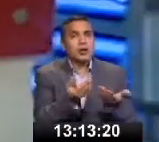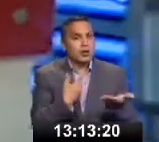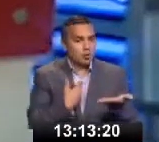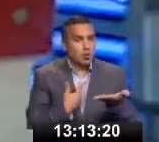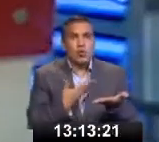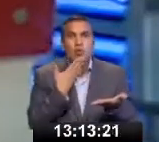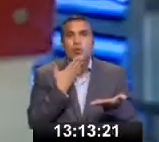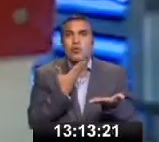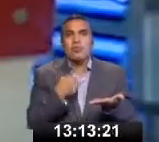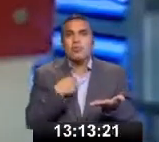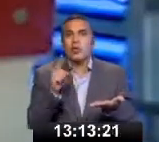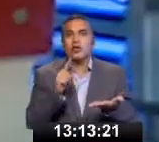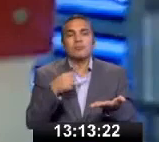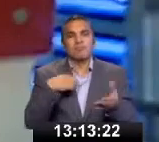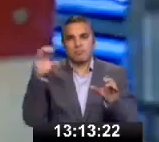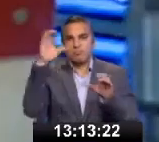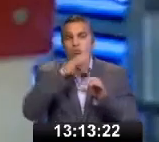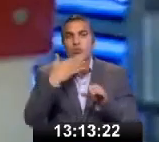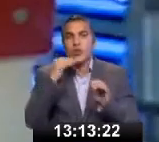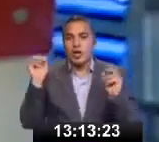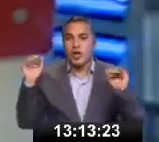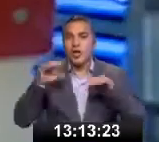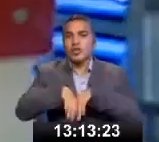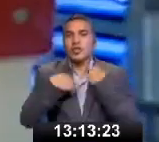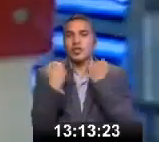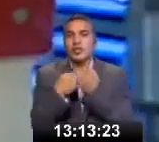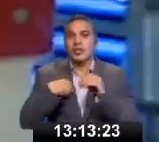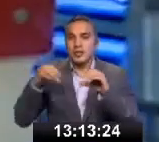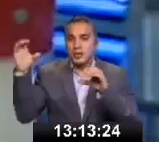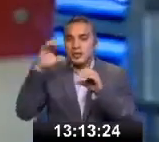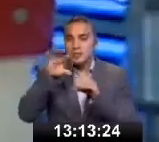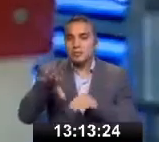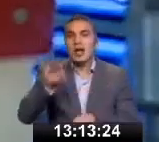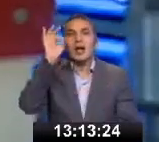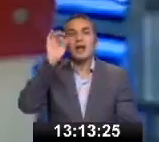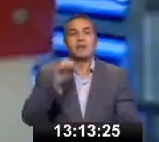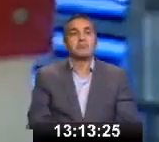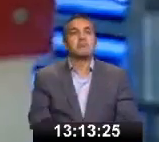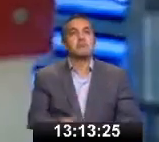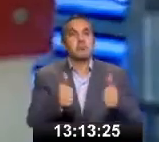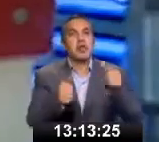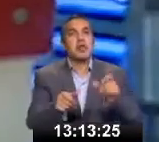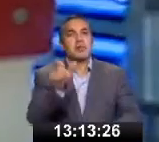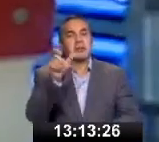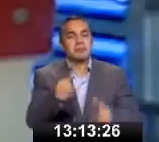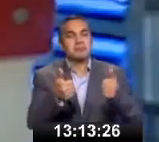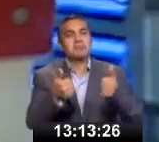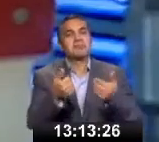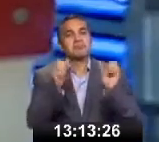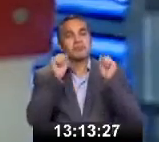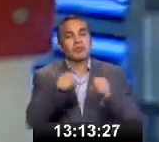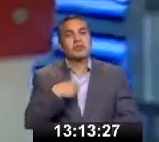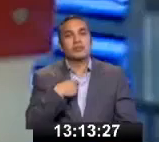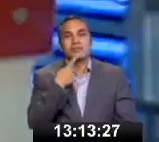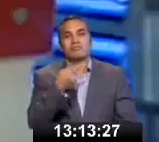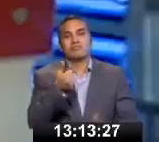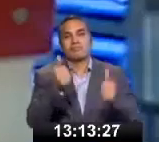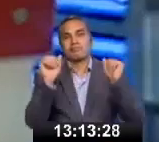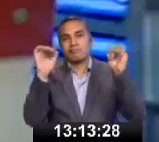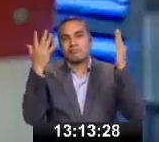de las redes sociales para que recupere su pertenencia. Un ejemplo de honestidad que vale la pena